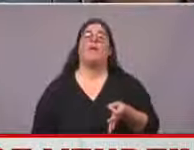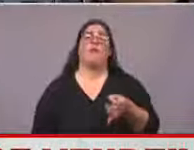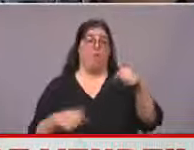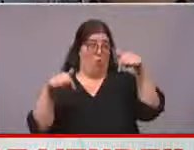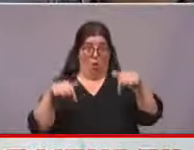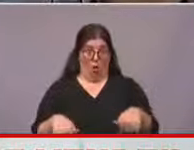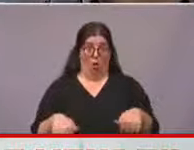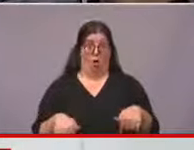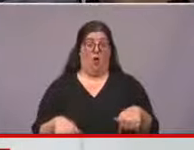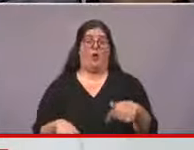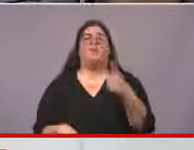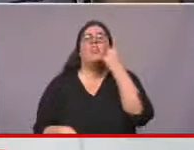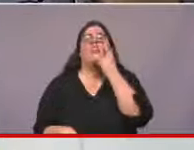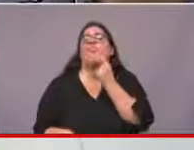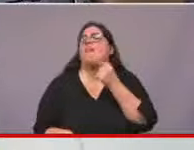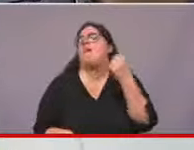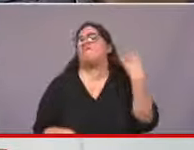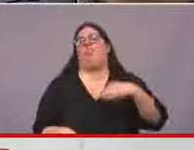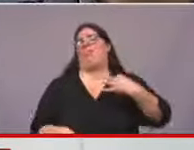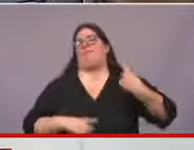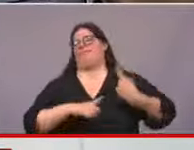hoy, un día de festejo.